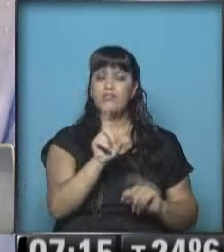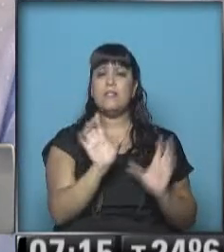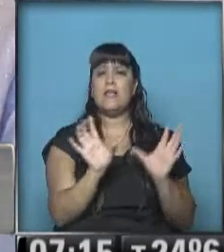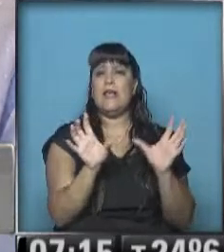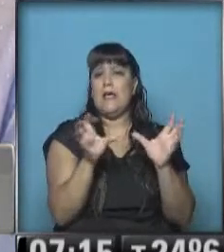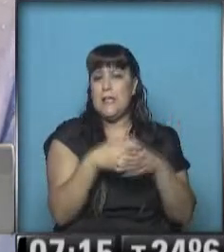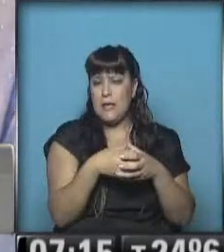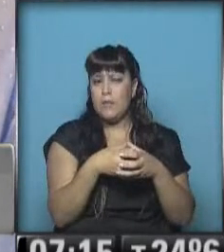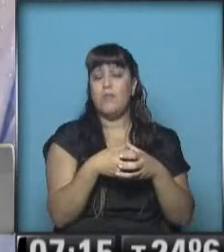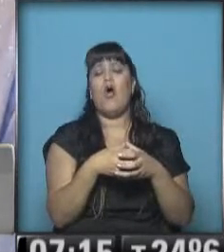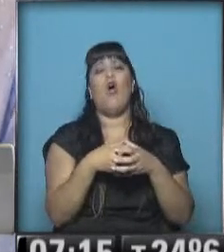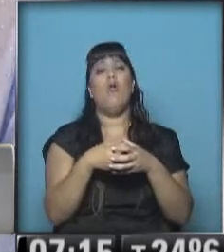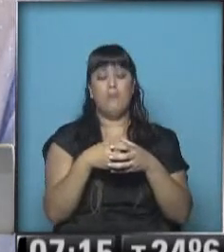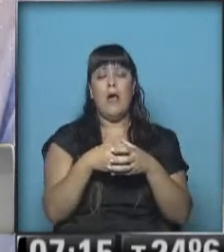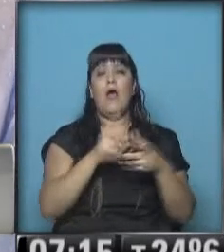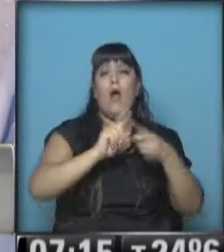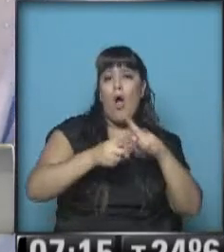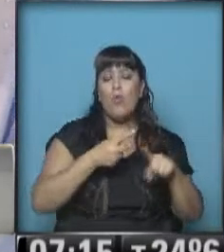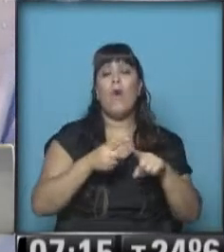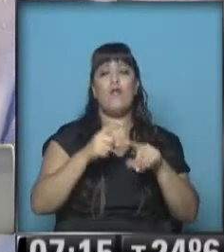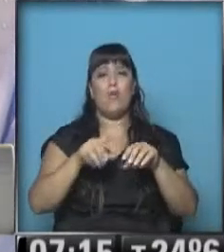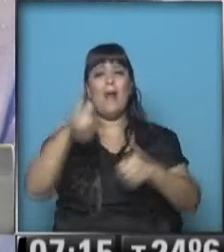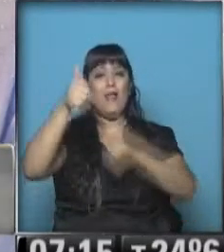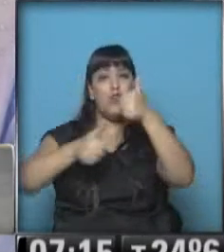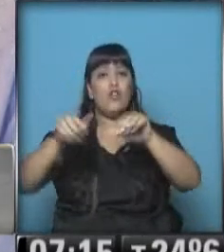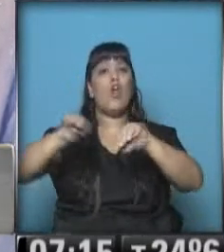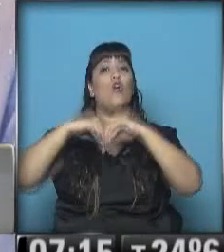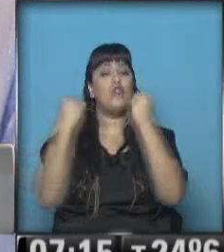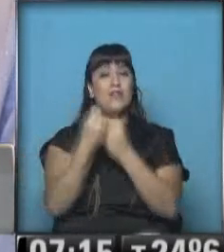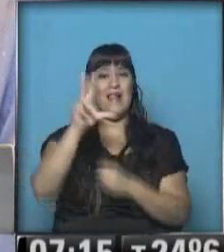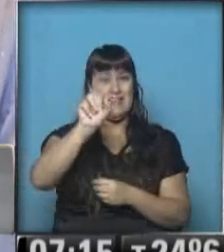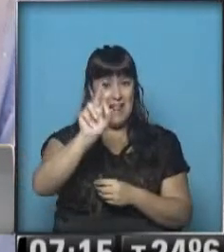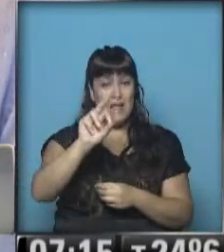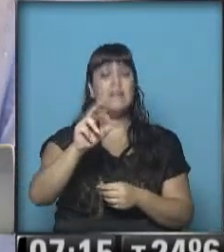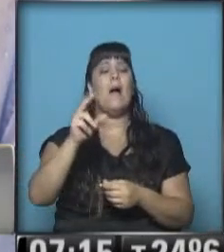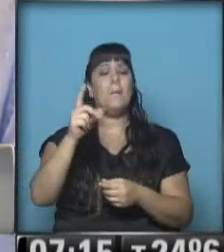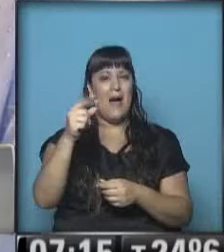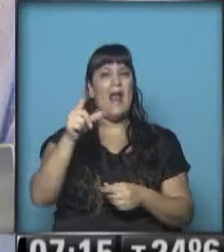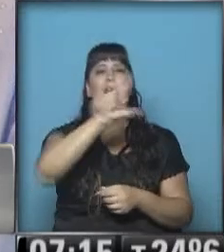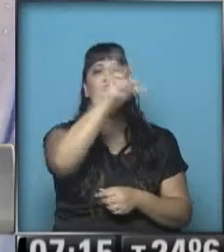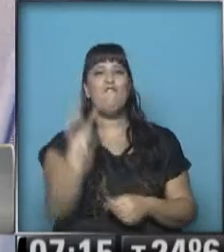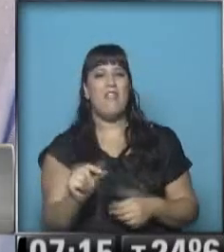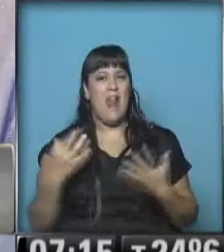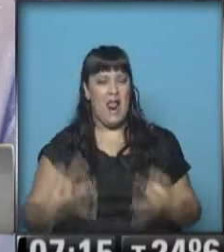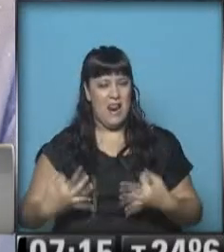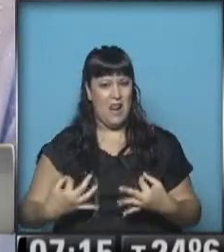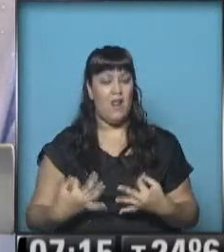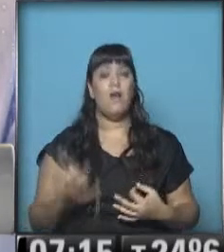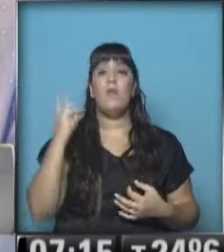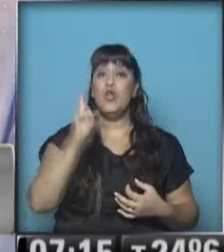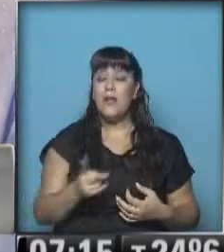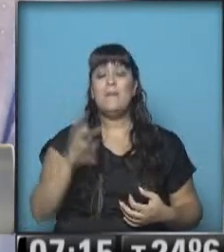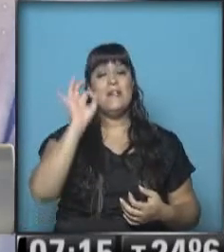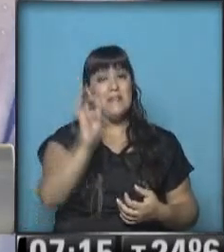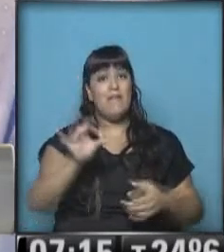hacer un torneo de 30 para conseguir a lo mejor recursos, para hacerlo más federal, pero también sabemos que en el